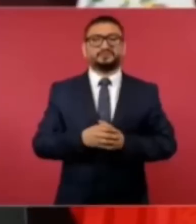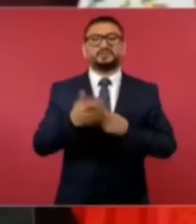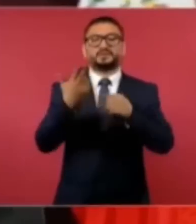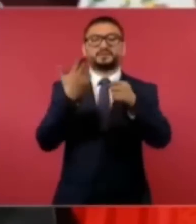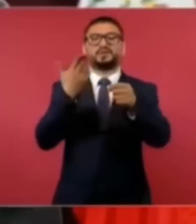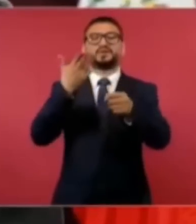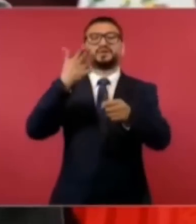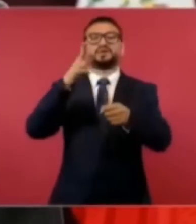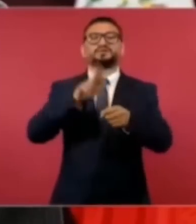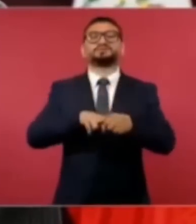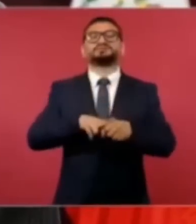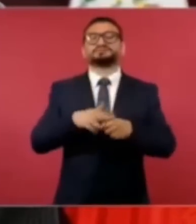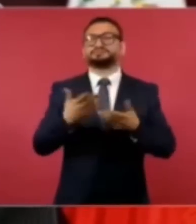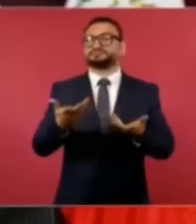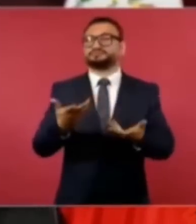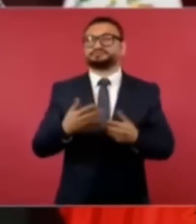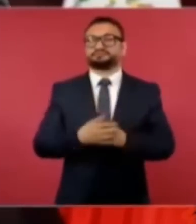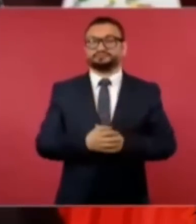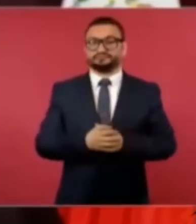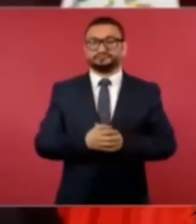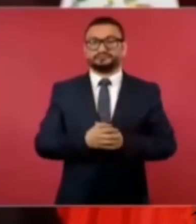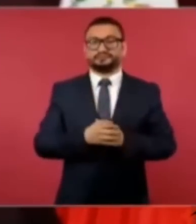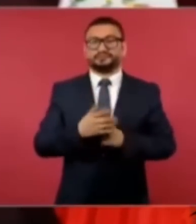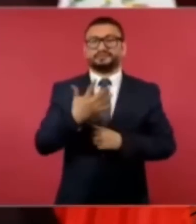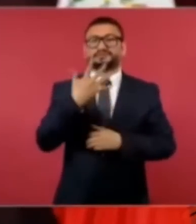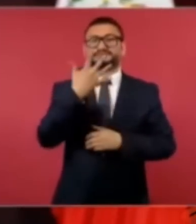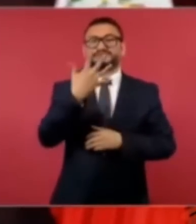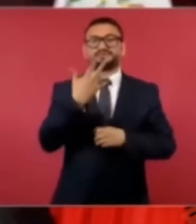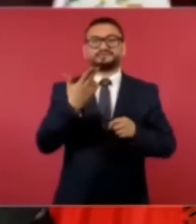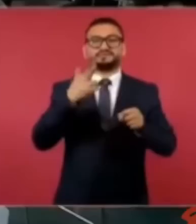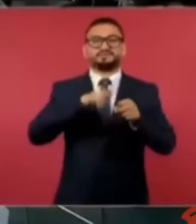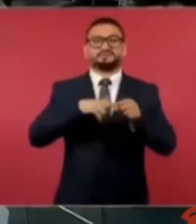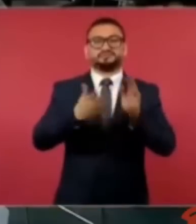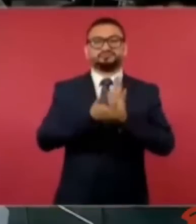Hospitales. Están haciendo 5 hospitales.